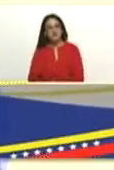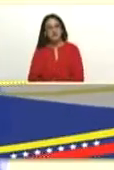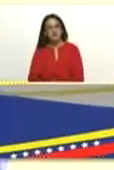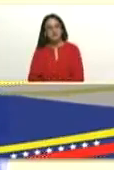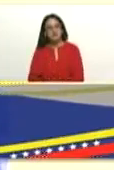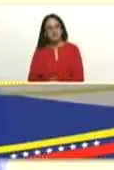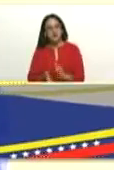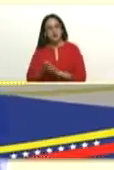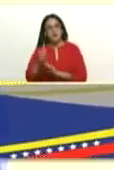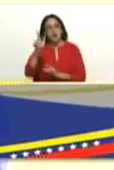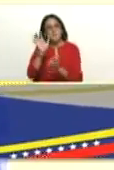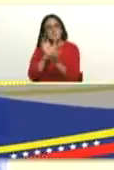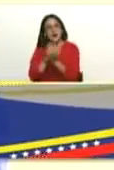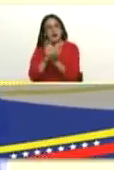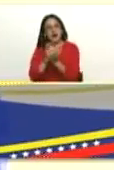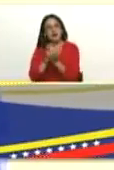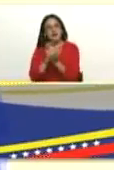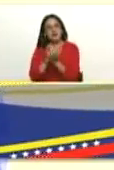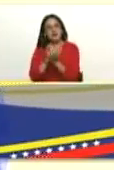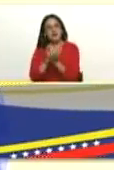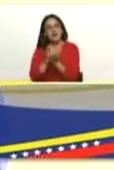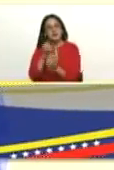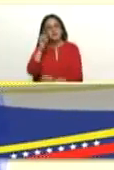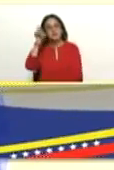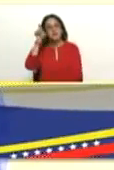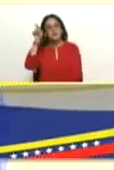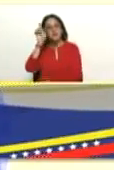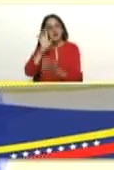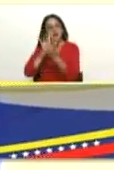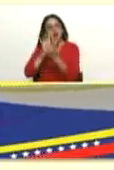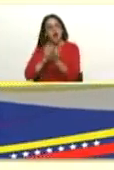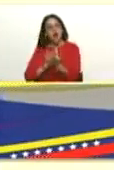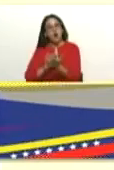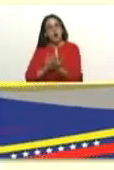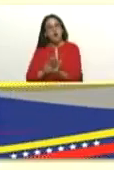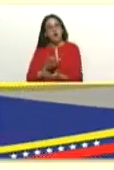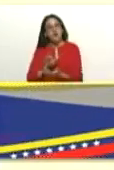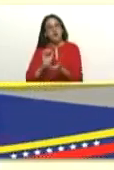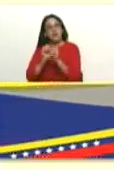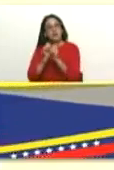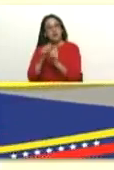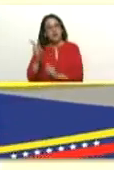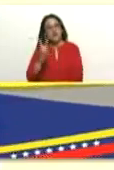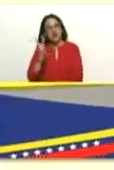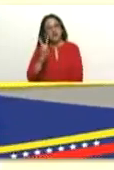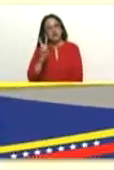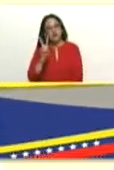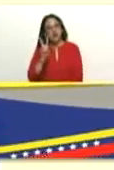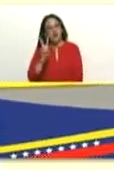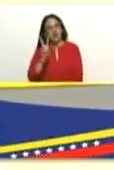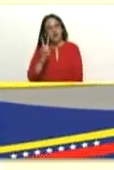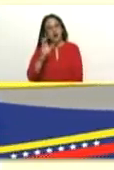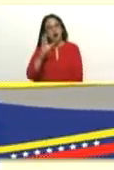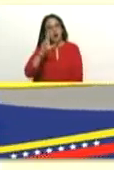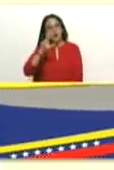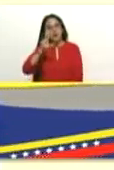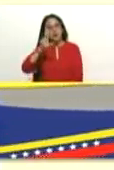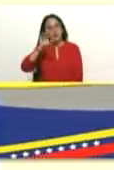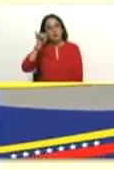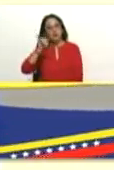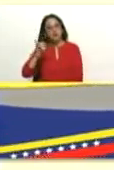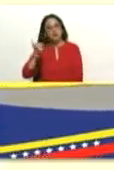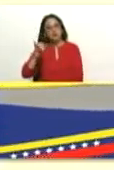Vámonos a Margarita, Estado Nueva Esparta. Ya está la gloria deportiva de Venezuela, Cruz Lairet. Gloria